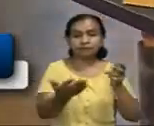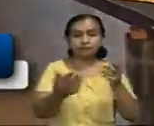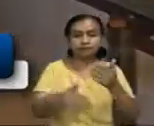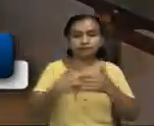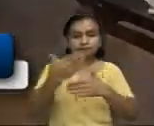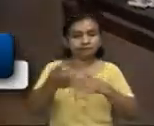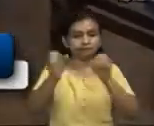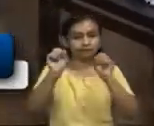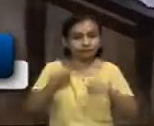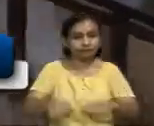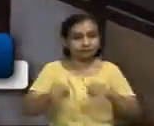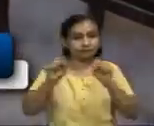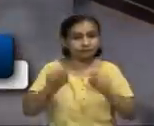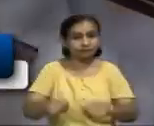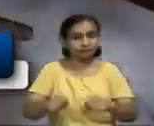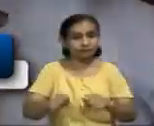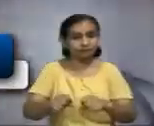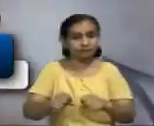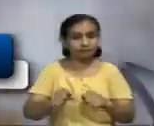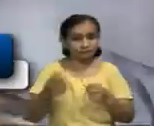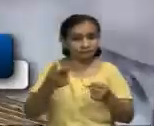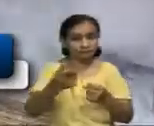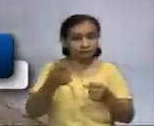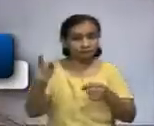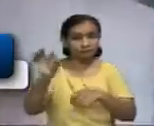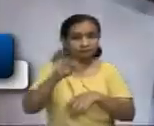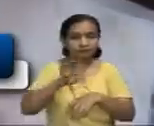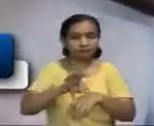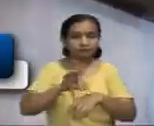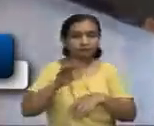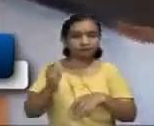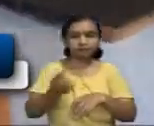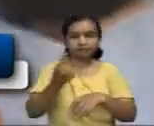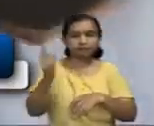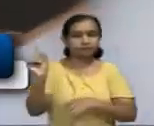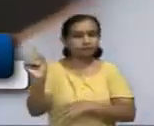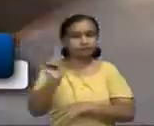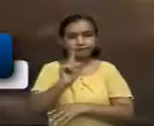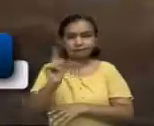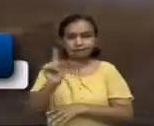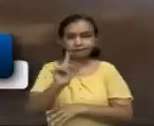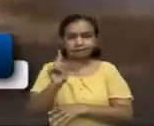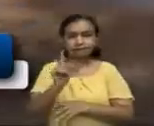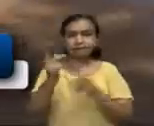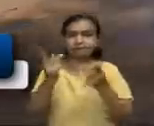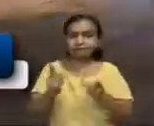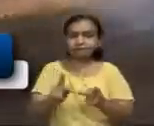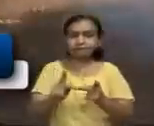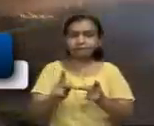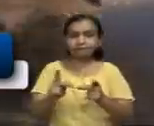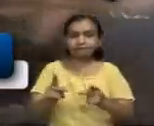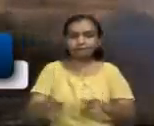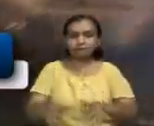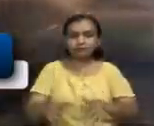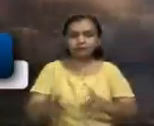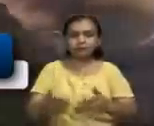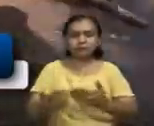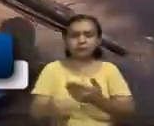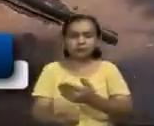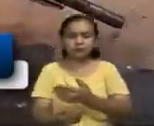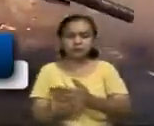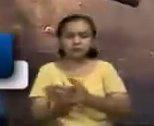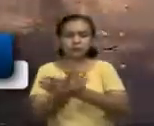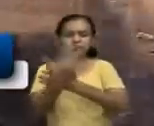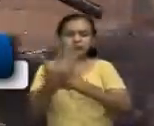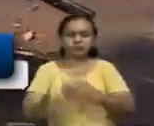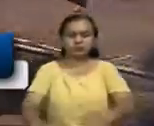¿Puede ser también un criadero de zancudo? Por sí solo, no. Pero cuando el monte está muy alto, a